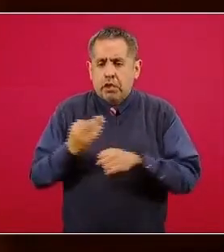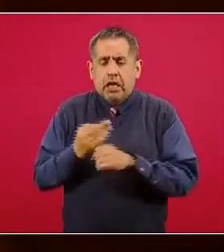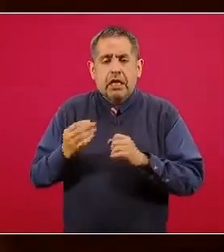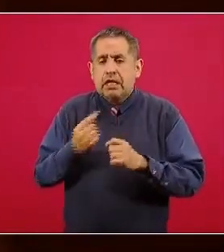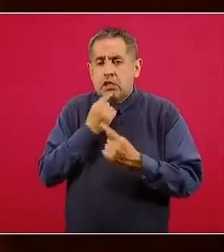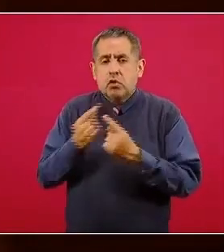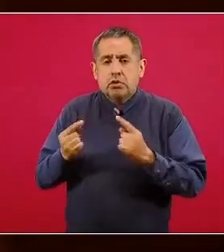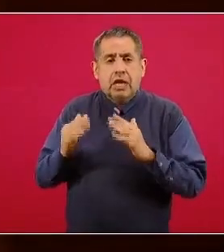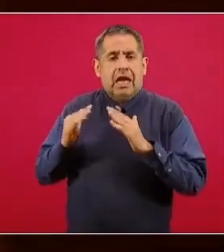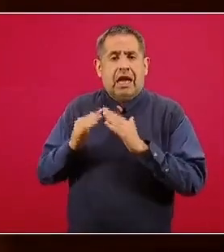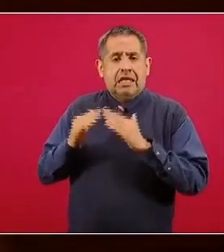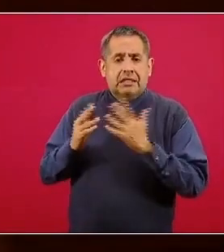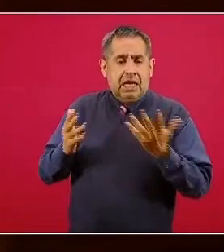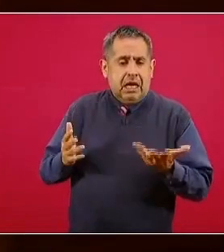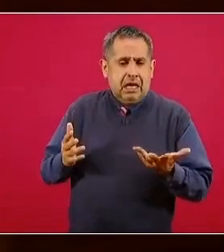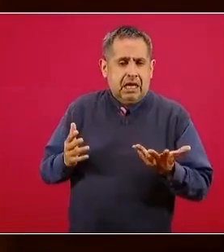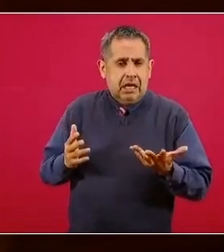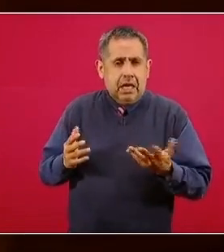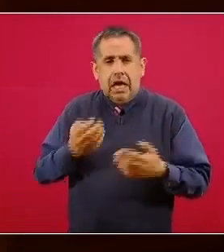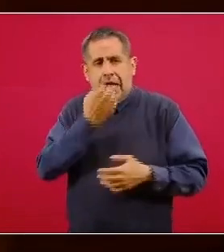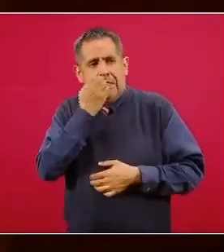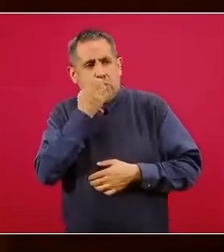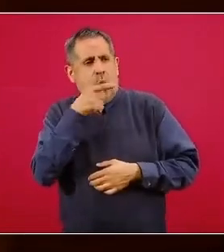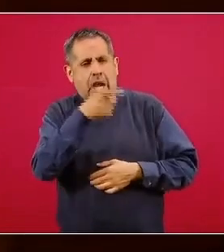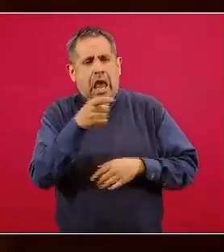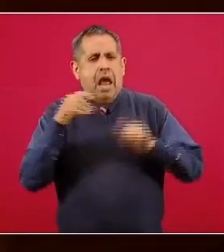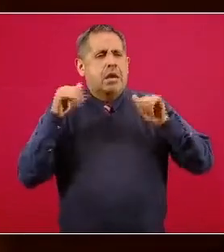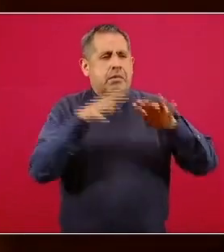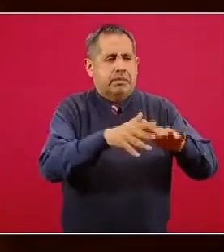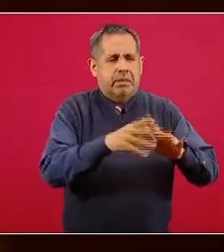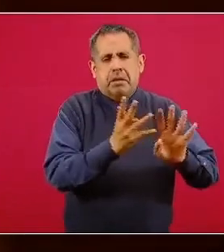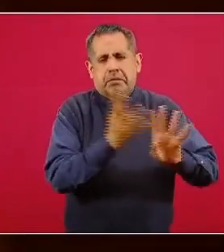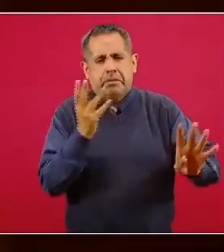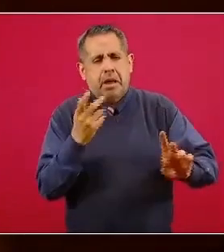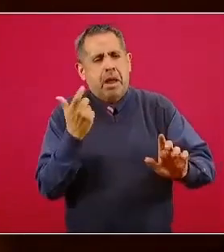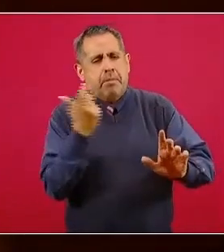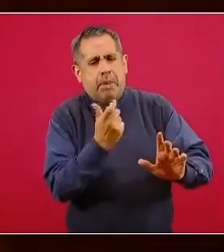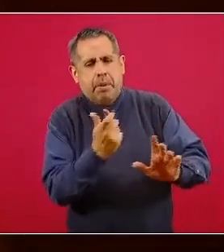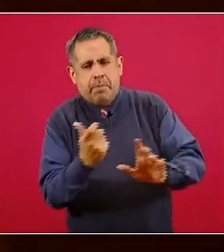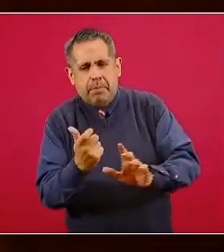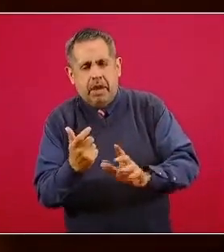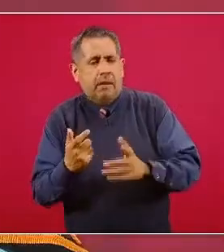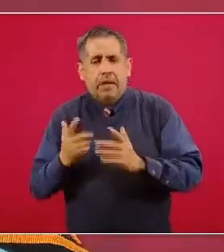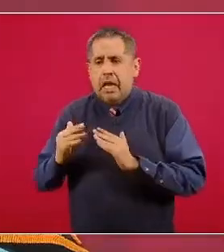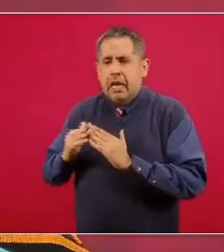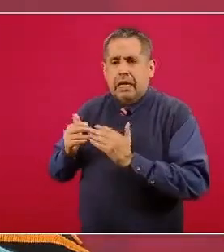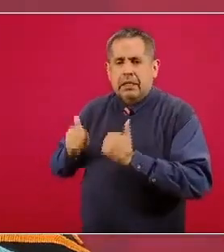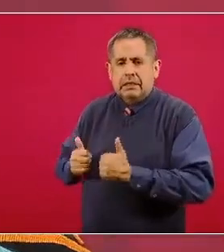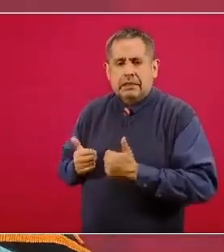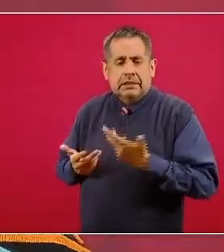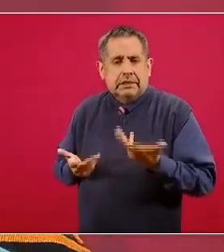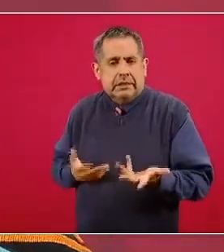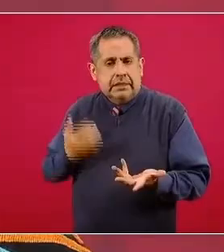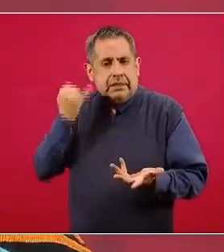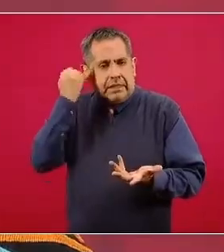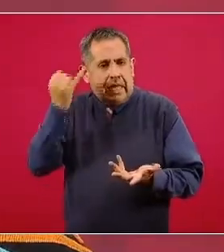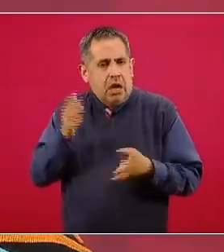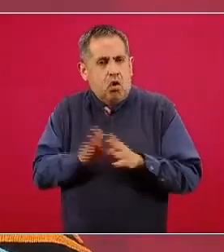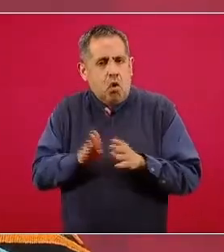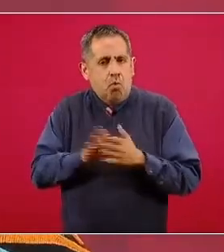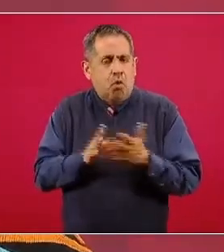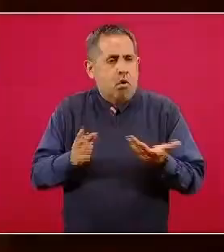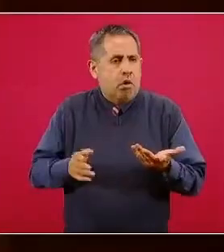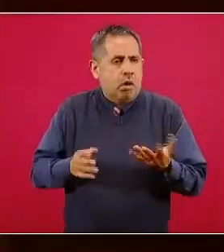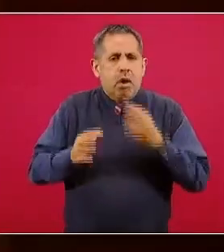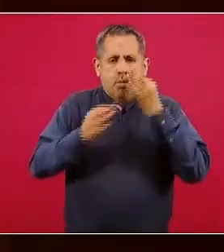Es relativamente fácil vacunarlos cuando salen de la escuela, hay grandes concentraciones. ¿Cuál es la estrategia que se ha pensado al respecto, aparte de la